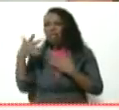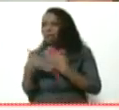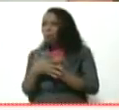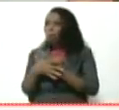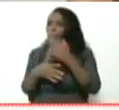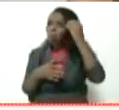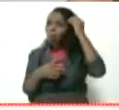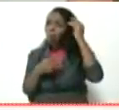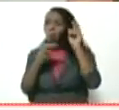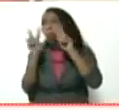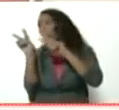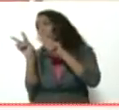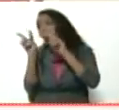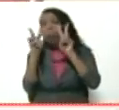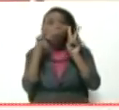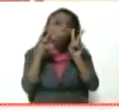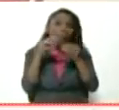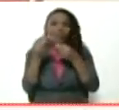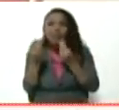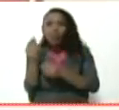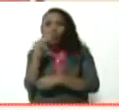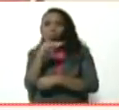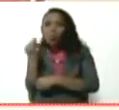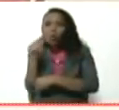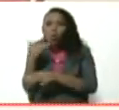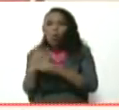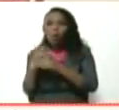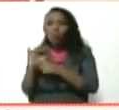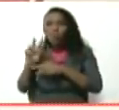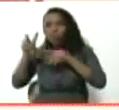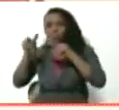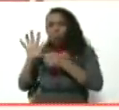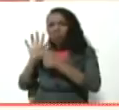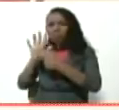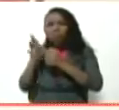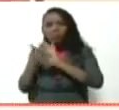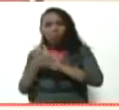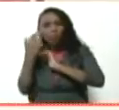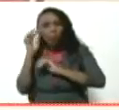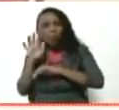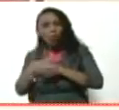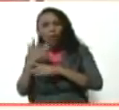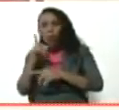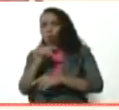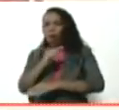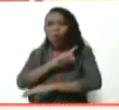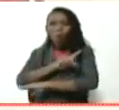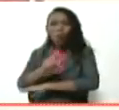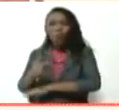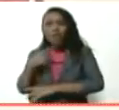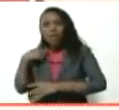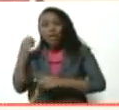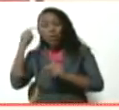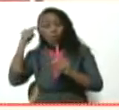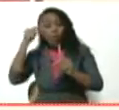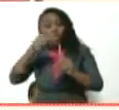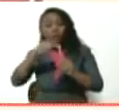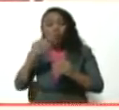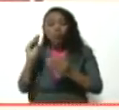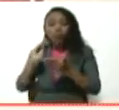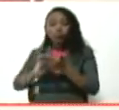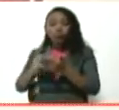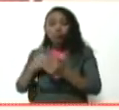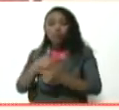termina viendo para los lados, quedan muy expuestos, porque no pueden cumplir las expectativas que